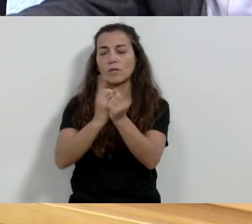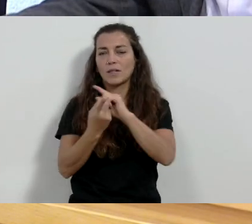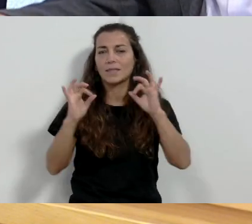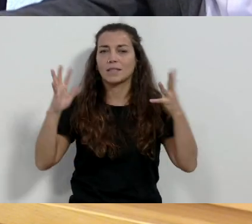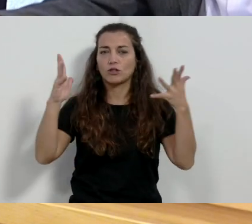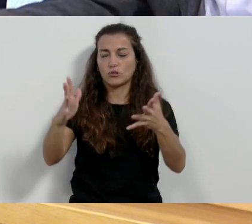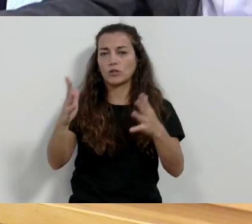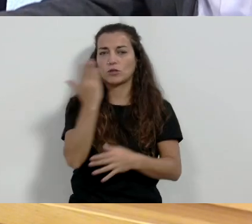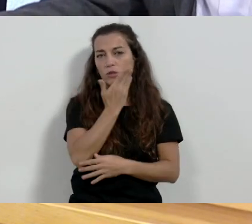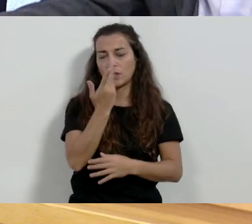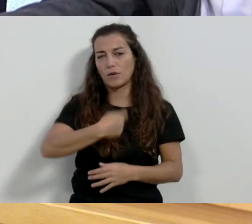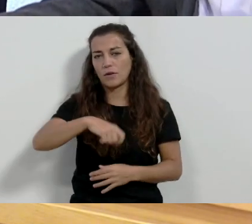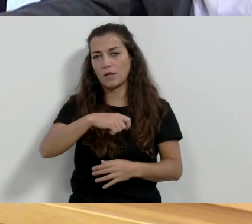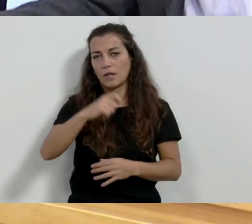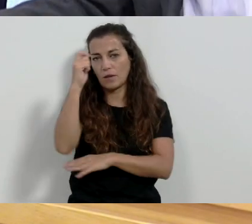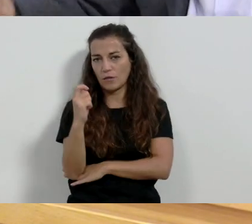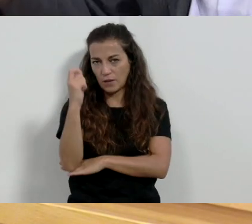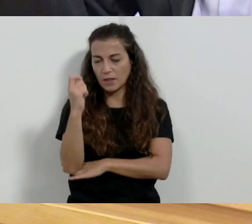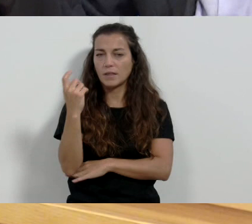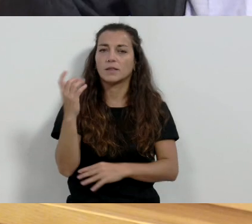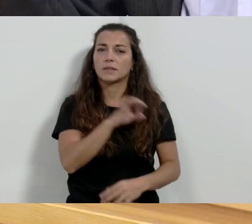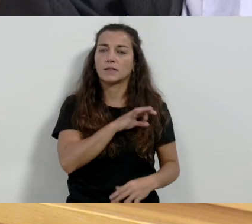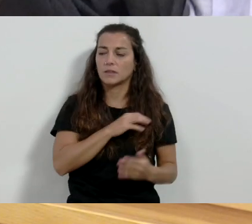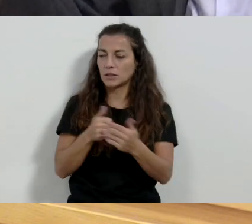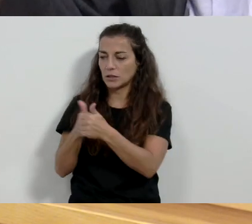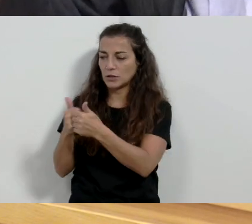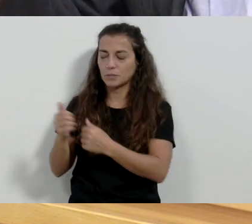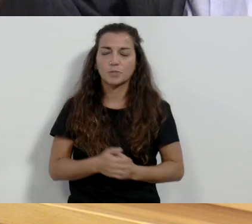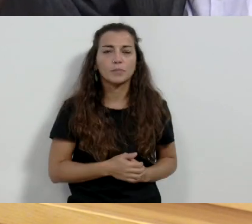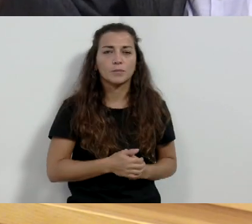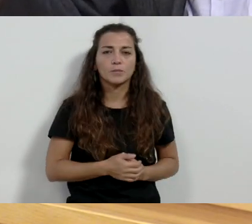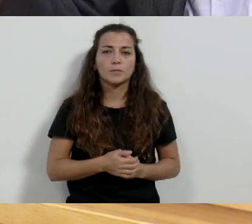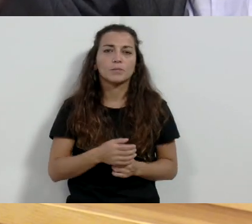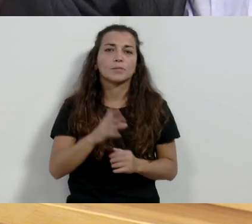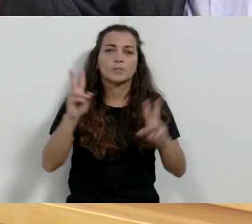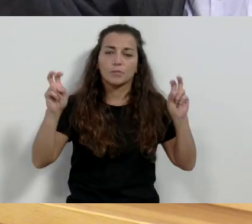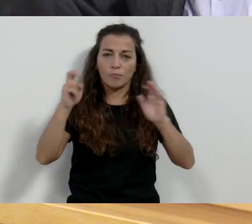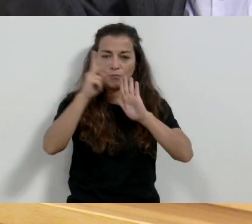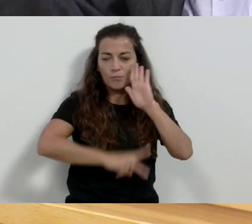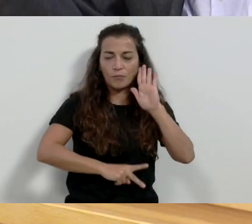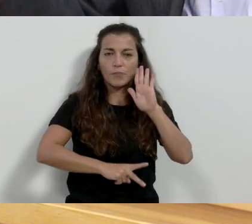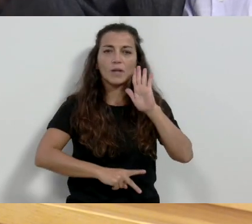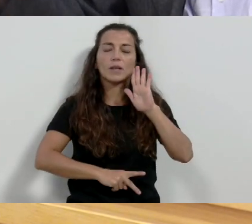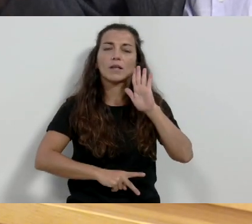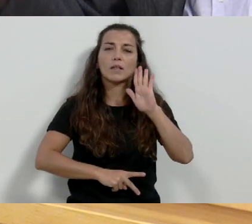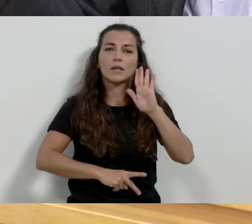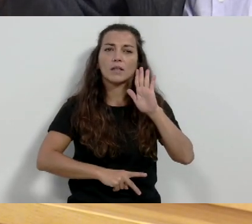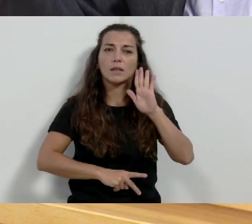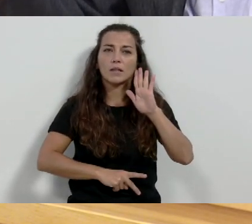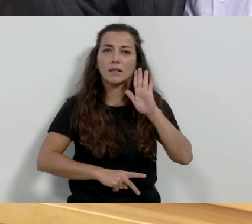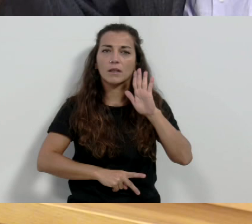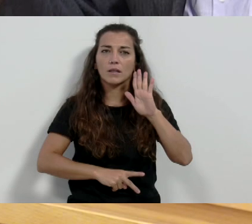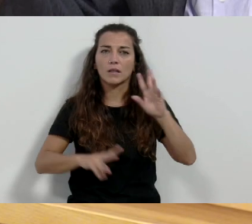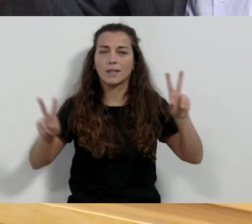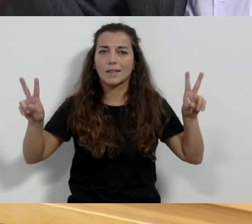Escolar de Ciudad Real. Señor secretario. De acuerdo con su normativa sectorial, el texto